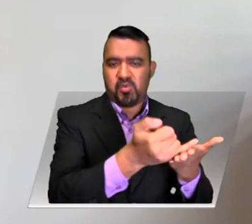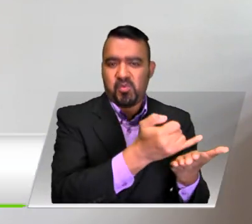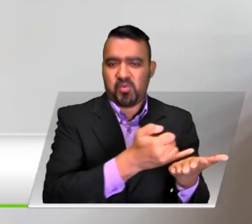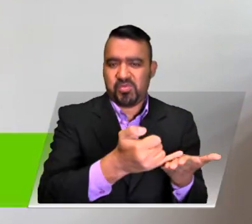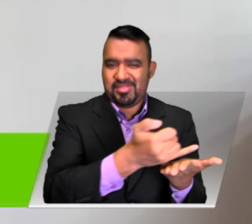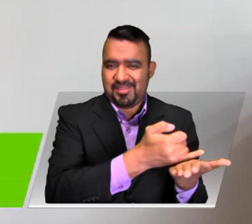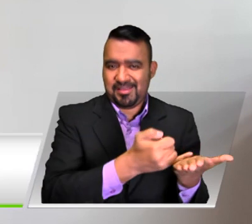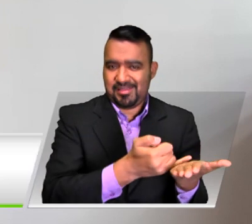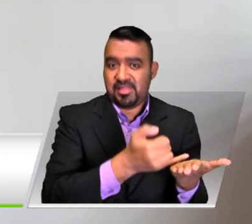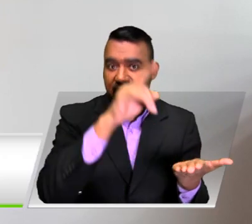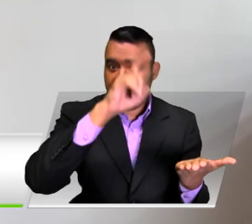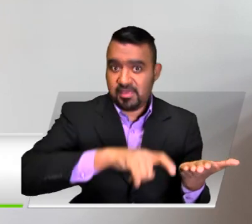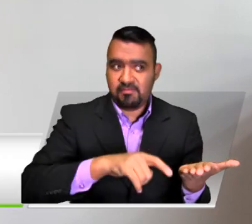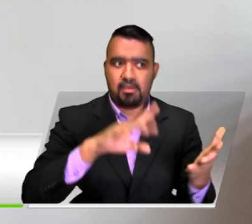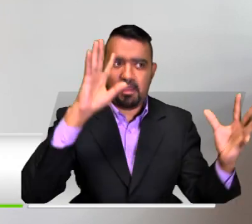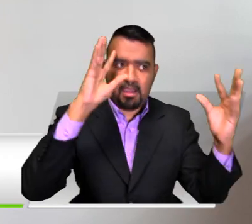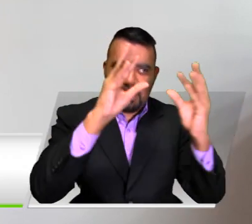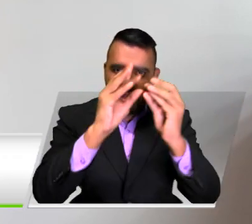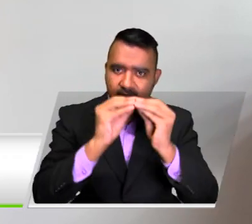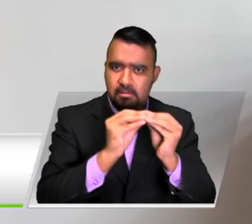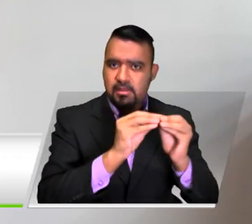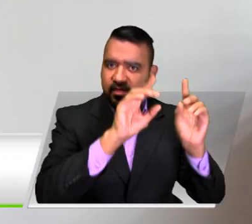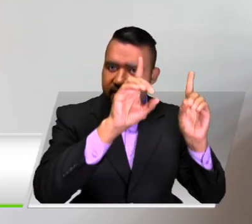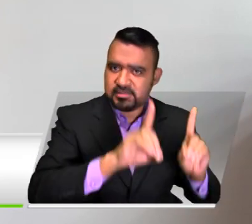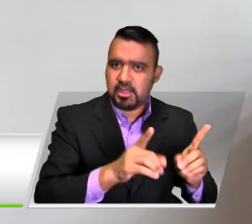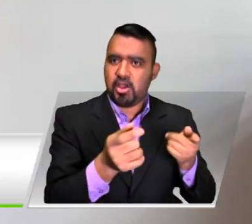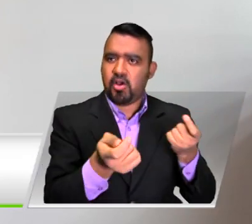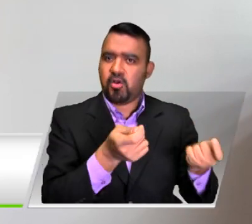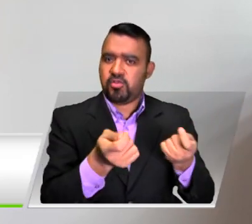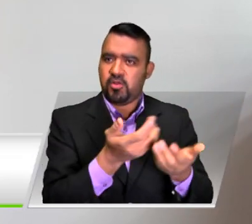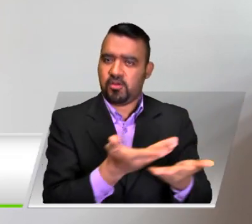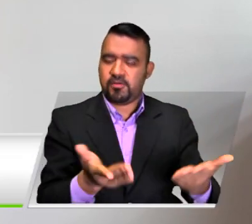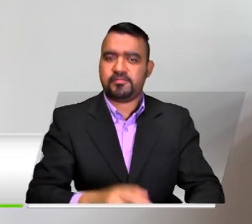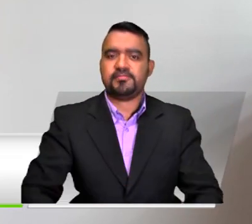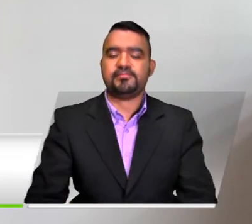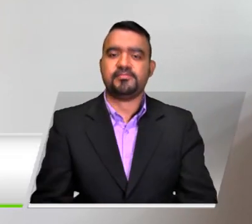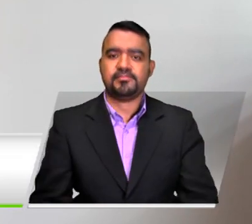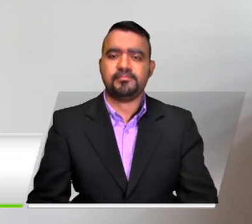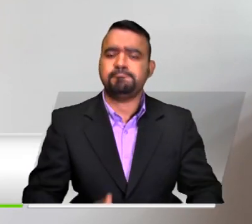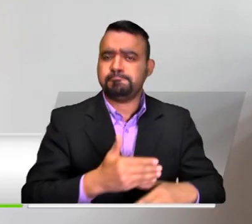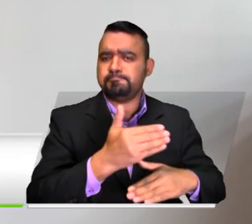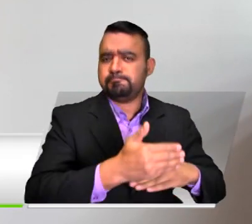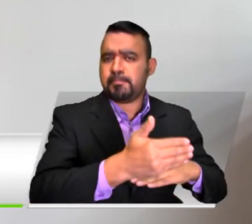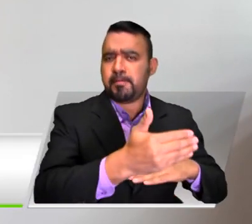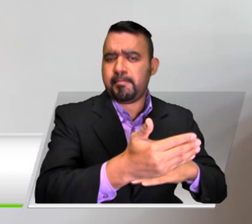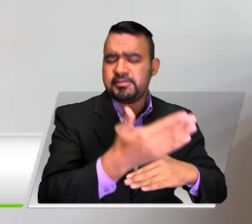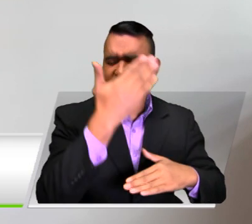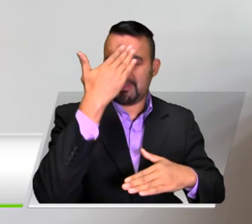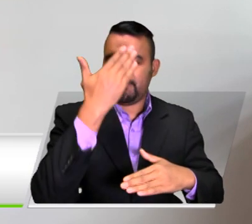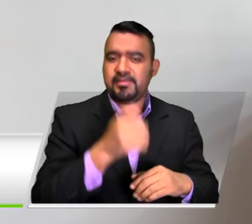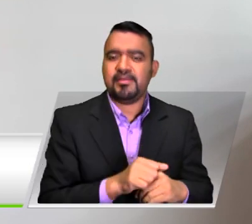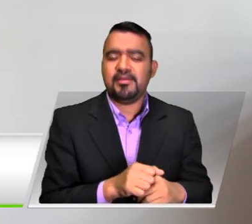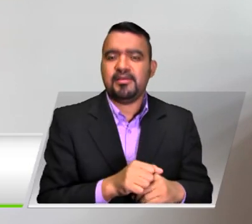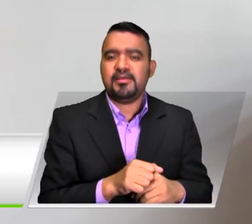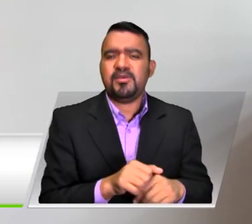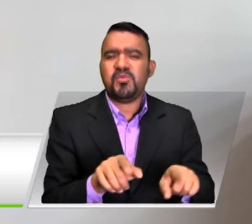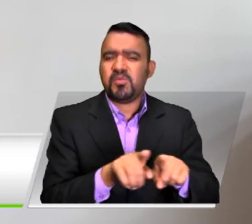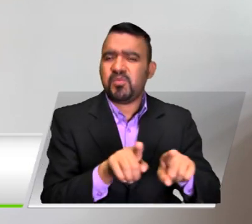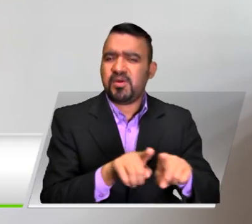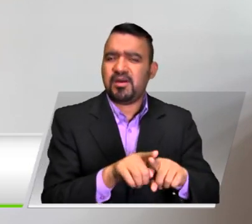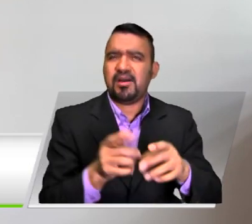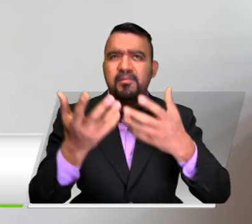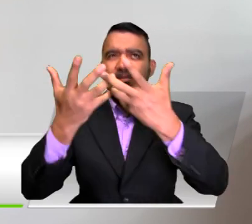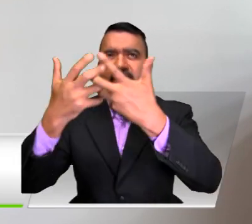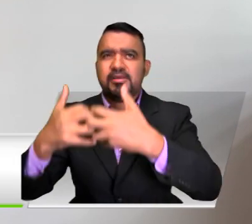de validar las decisiones y llevar el control también de la fábrica de licores de Antioquia. Algo muy similar a lo que sucede con una